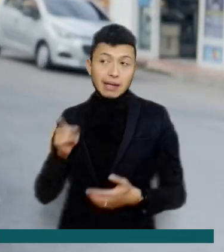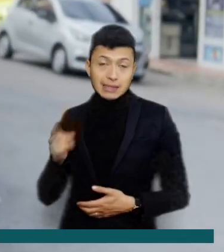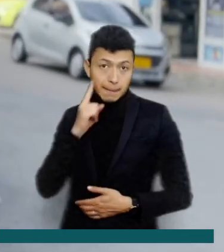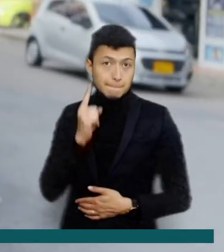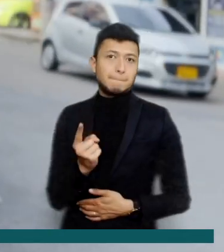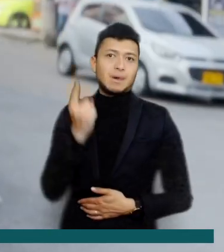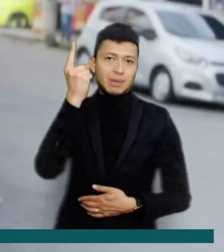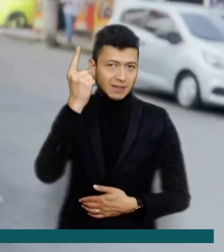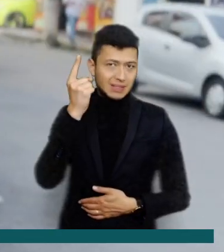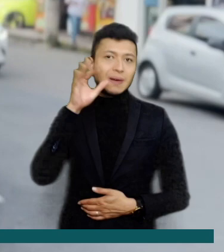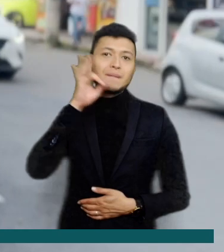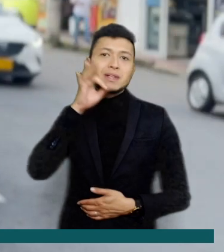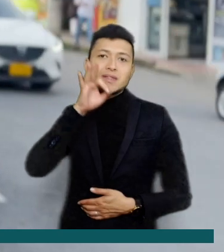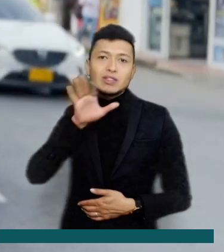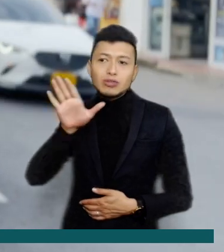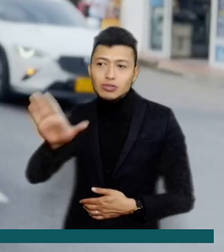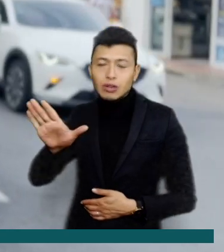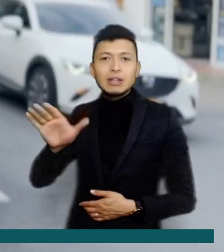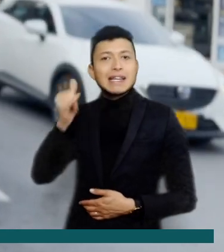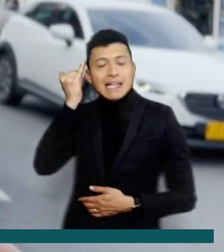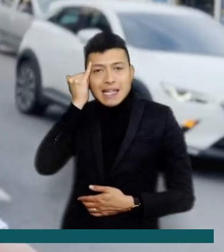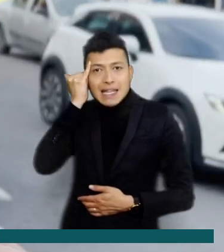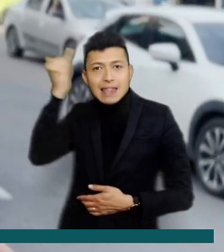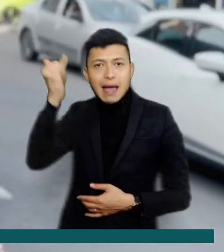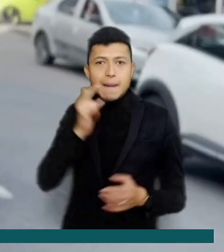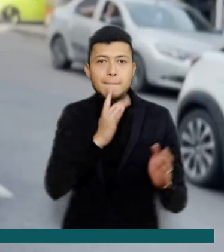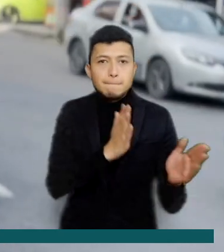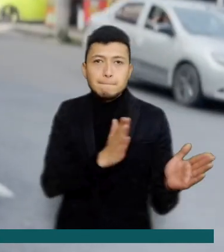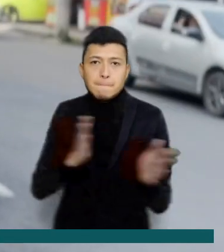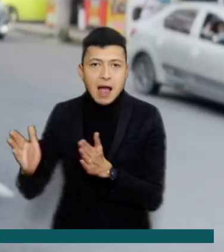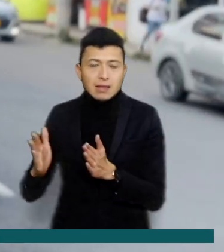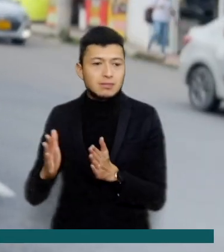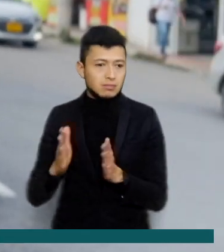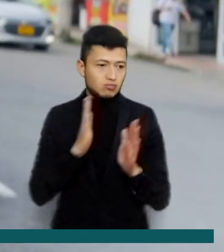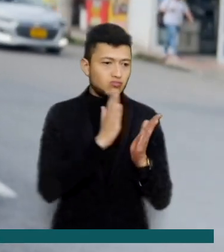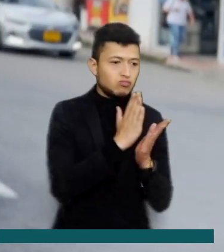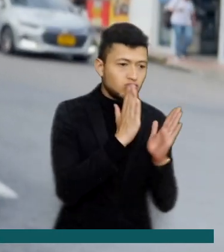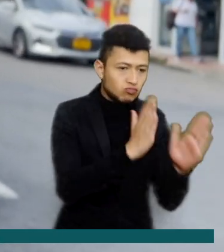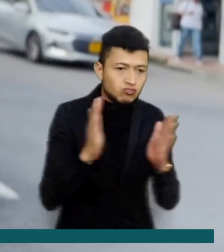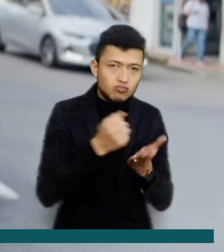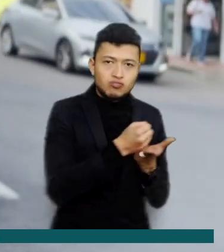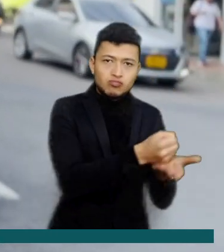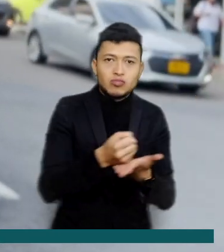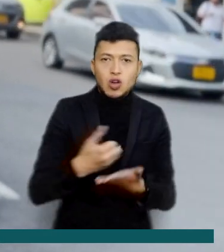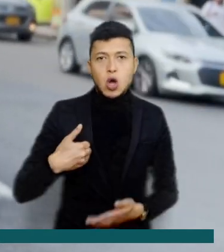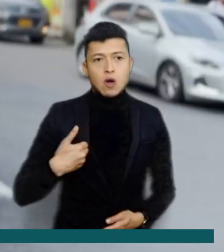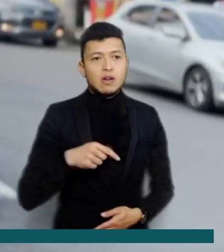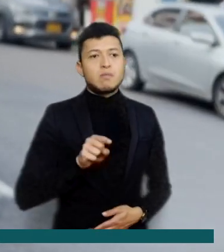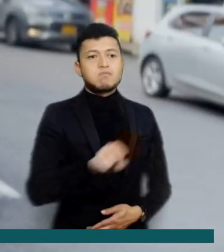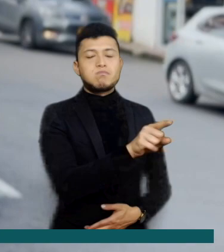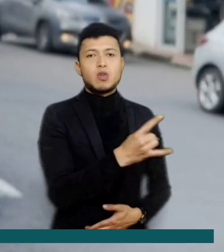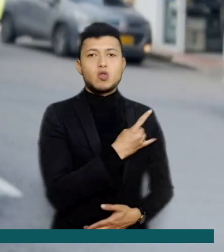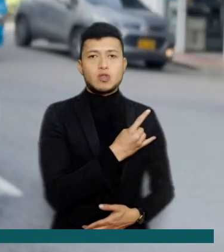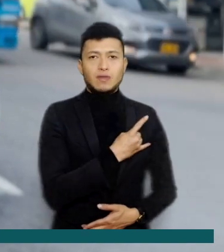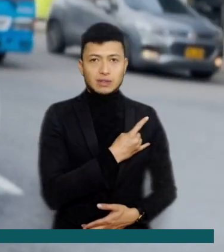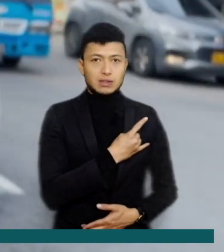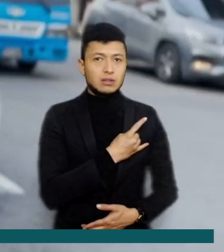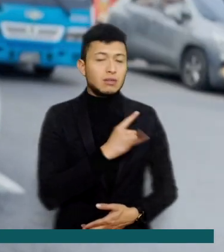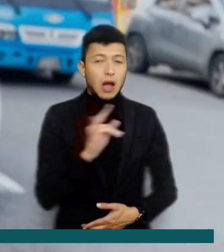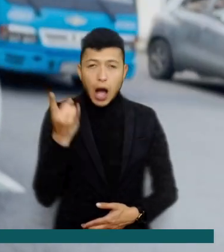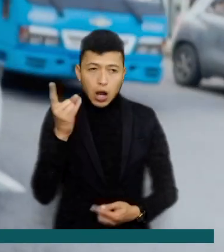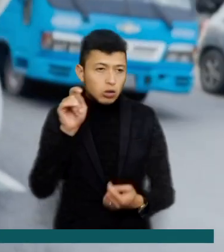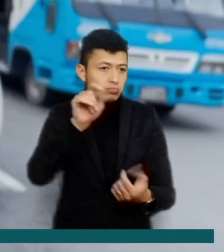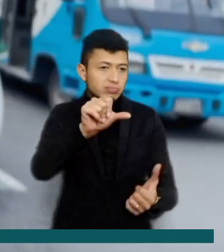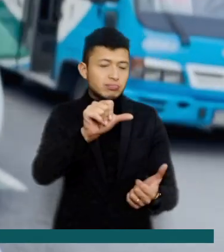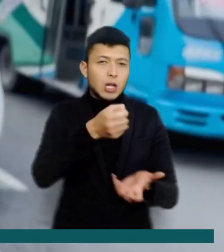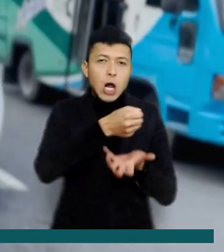es la primera vez en Villavicencio que se tiene una idea o un plan para poder ayudar a los jóvenes universitarios con